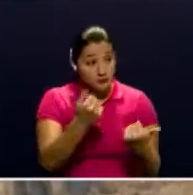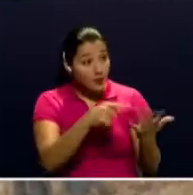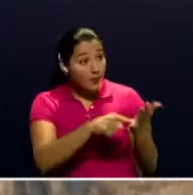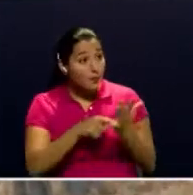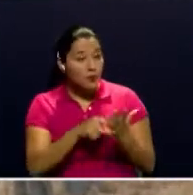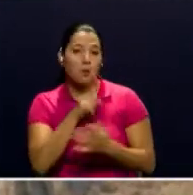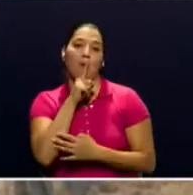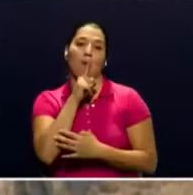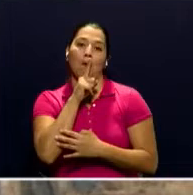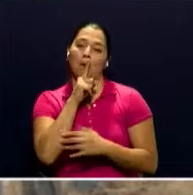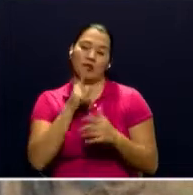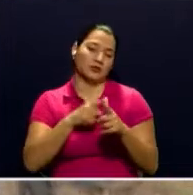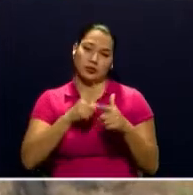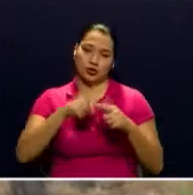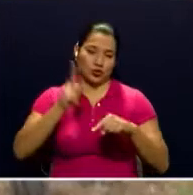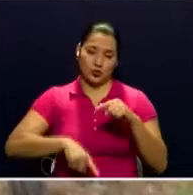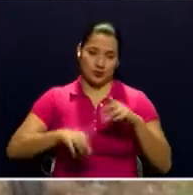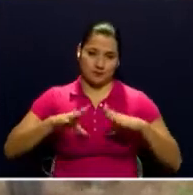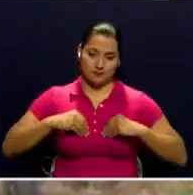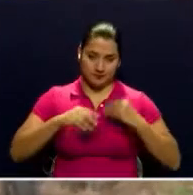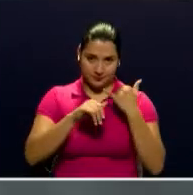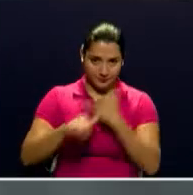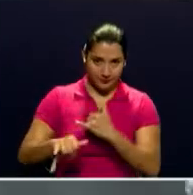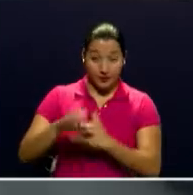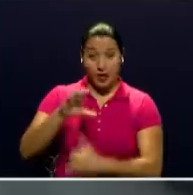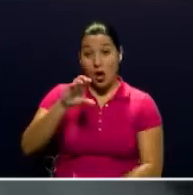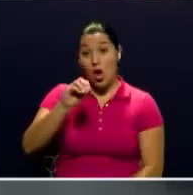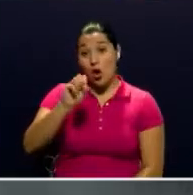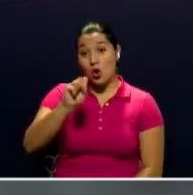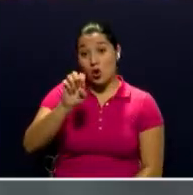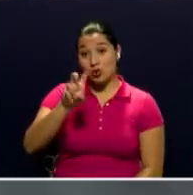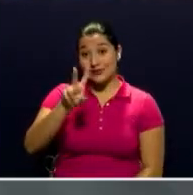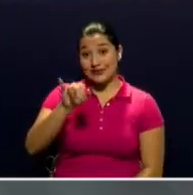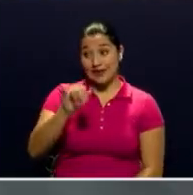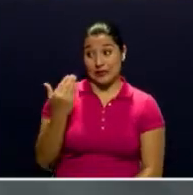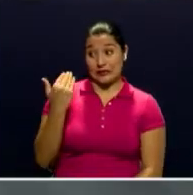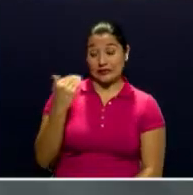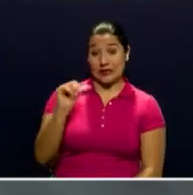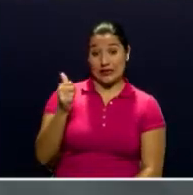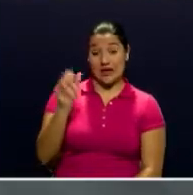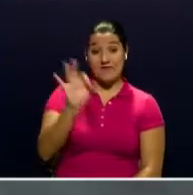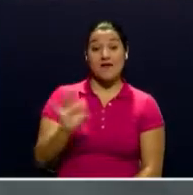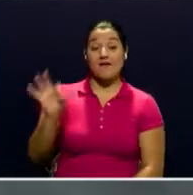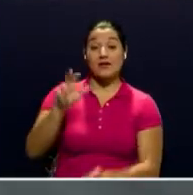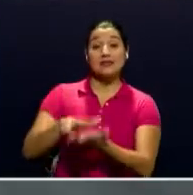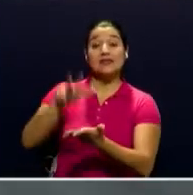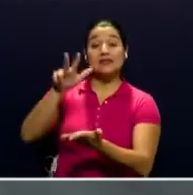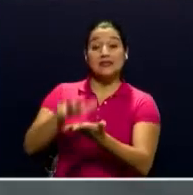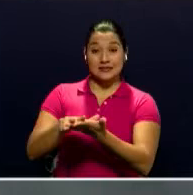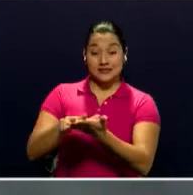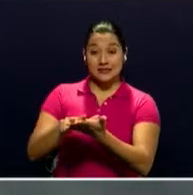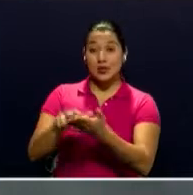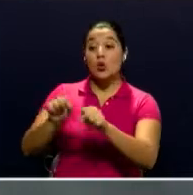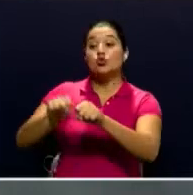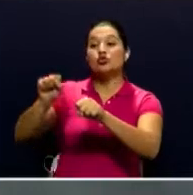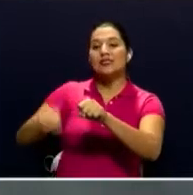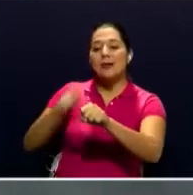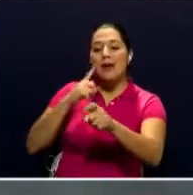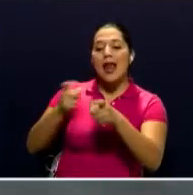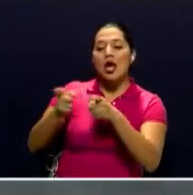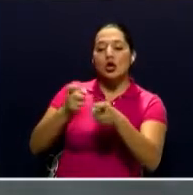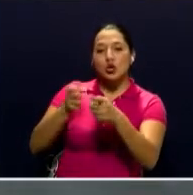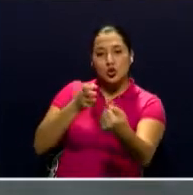proceso de reclamo. El COSEBI había adjudicado el pasado 10 de febrero el Sistema Integrado para Control